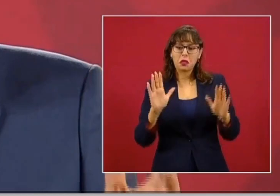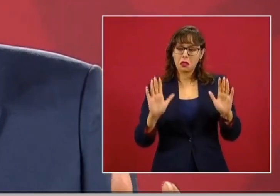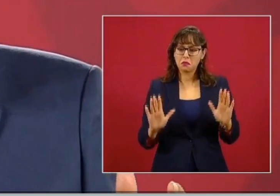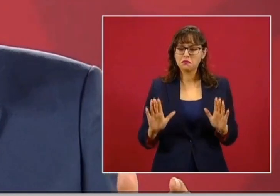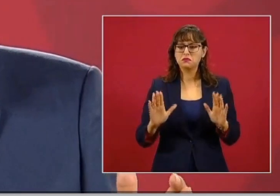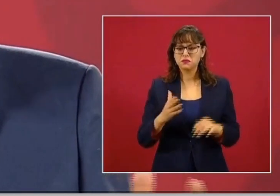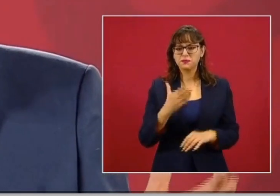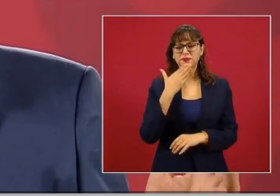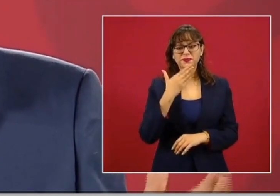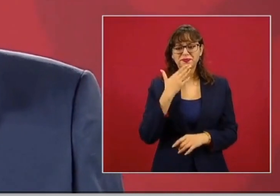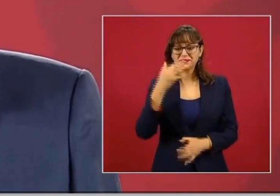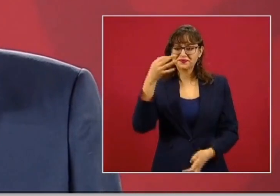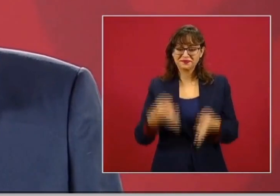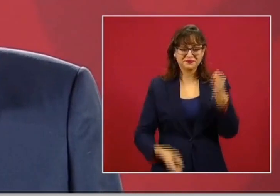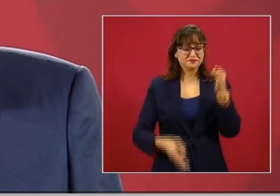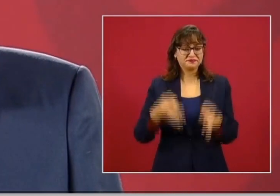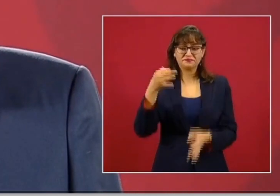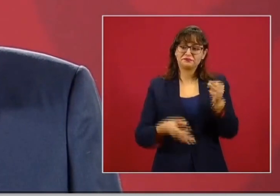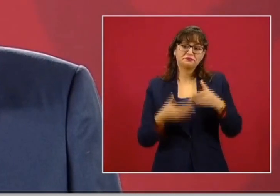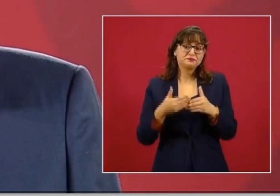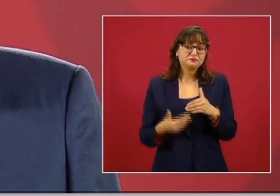en el Reforma,